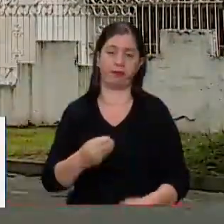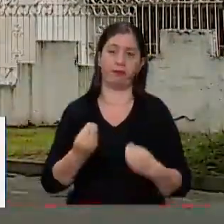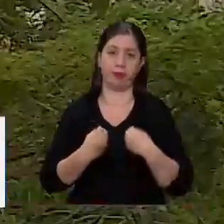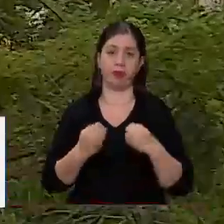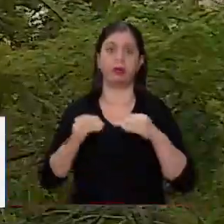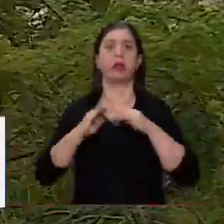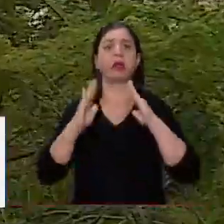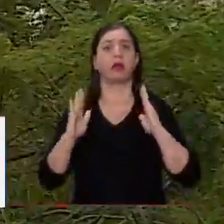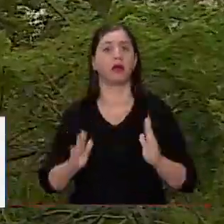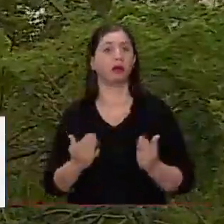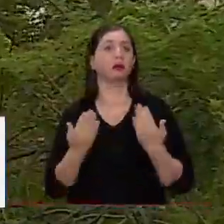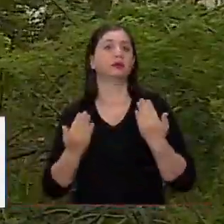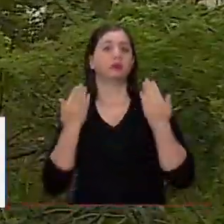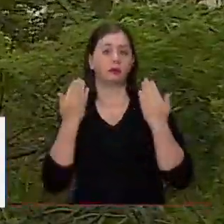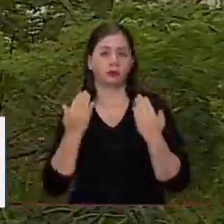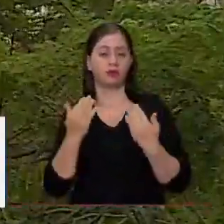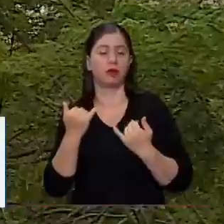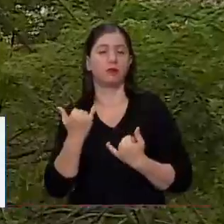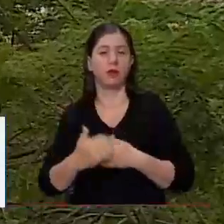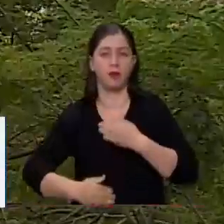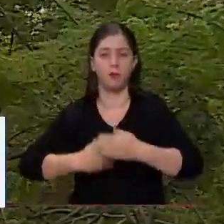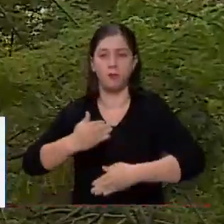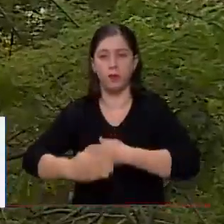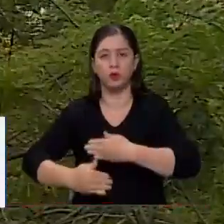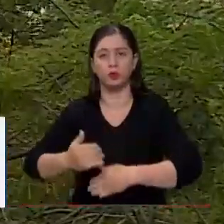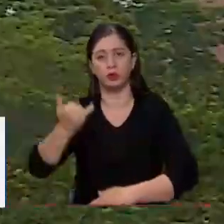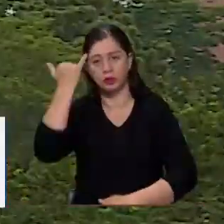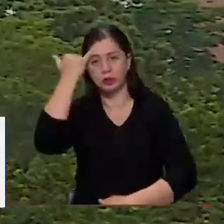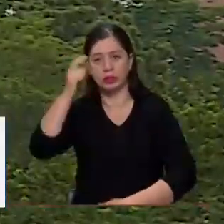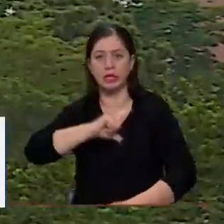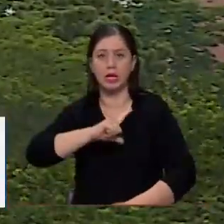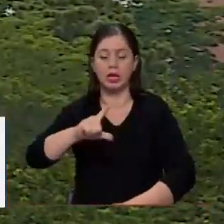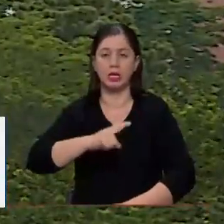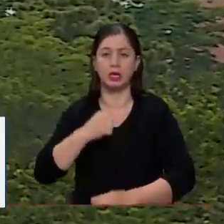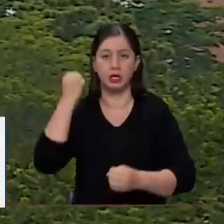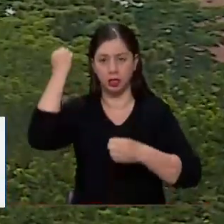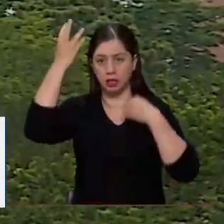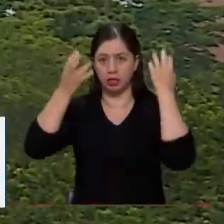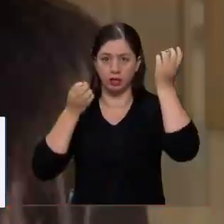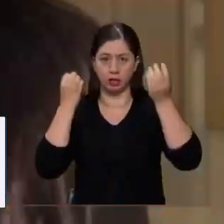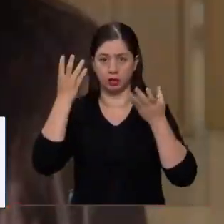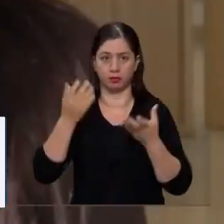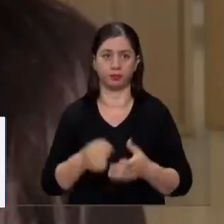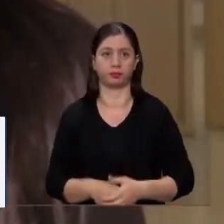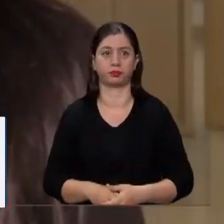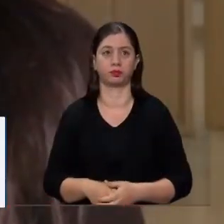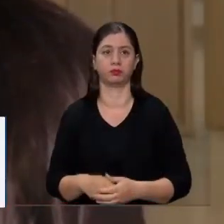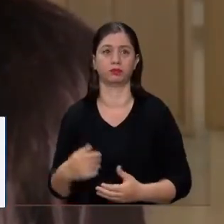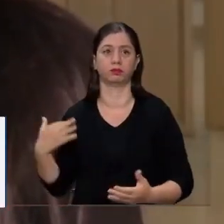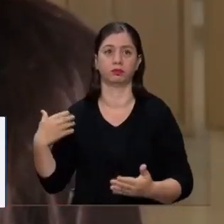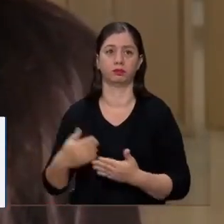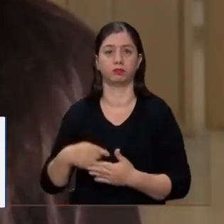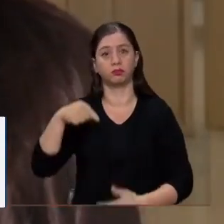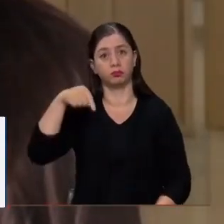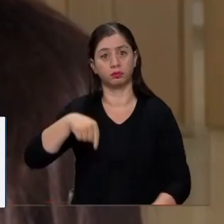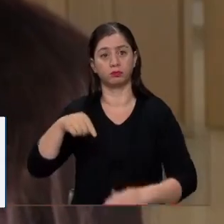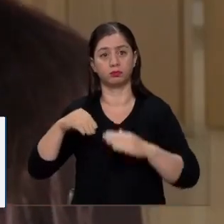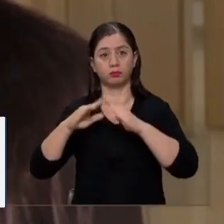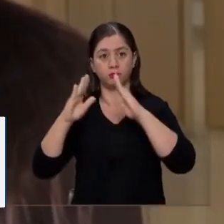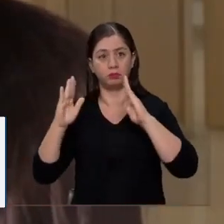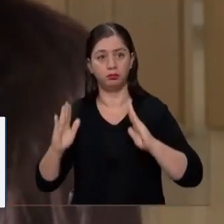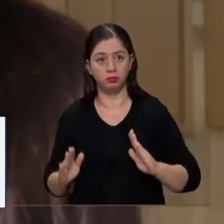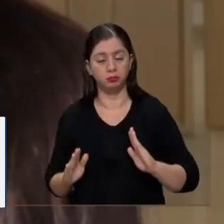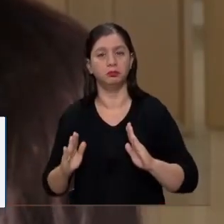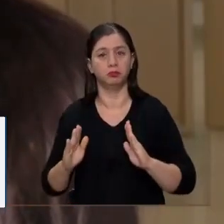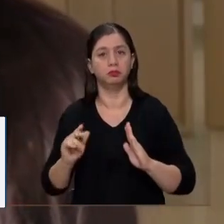se convertirá en epicentro de diferentes procesos de liderazgo, innovación de forma transitoria. El día de hoy ven en esta casa la posibilidad de